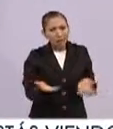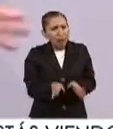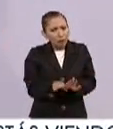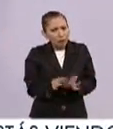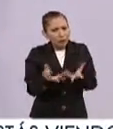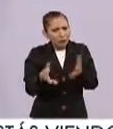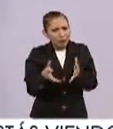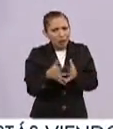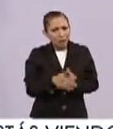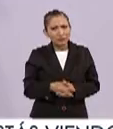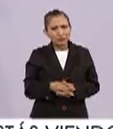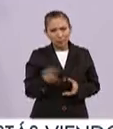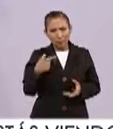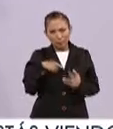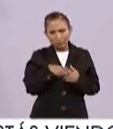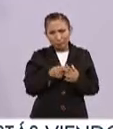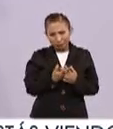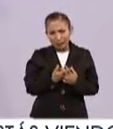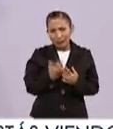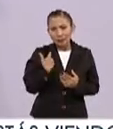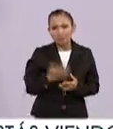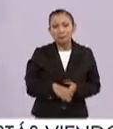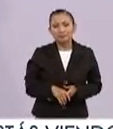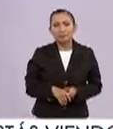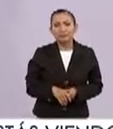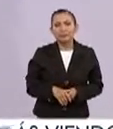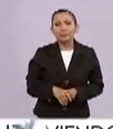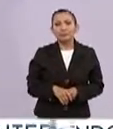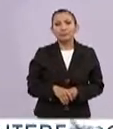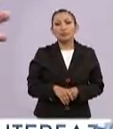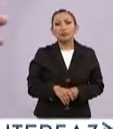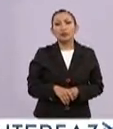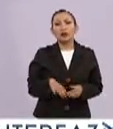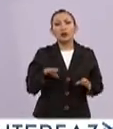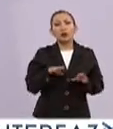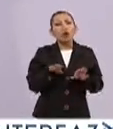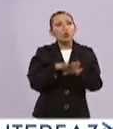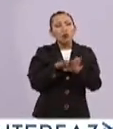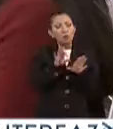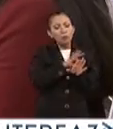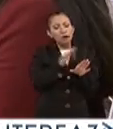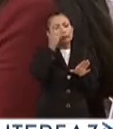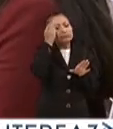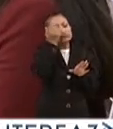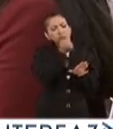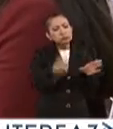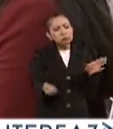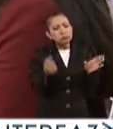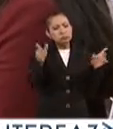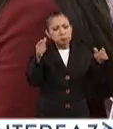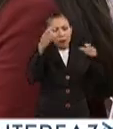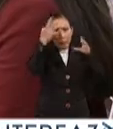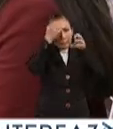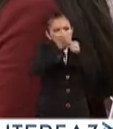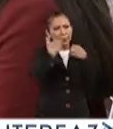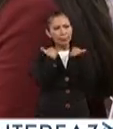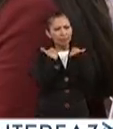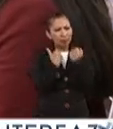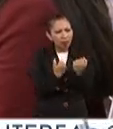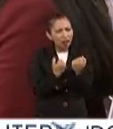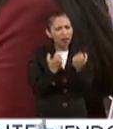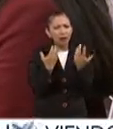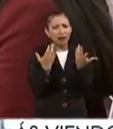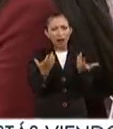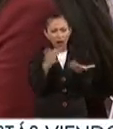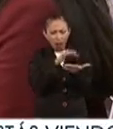O algo así, más o menos estabas explicando al inicio de la entrevista. ¿Cuál es esa capacidad de síntesis, de comprender,